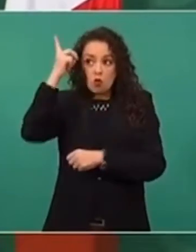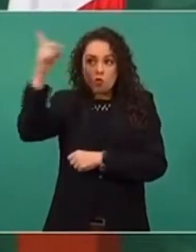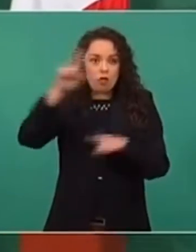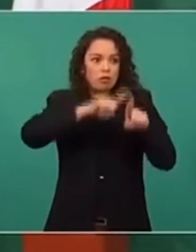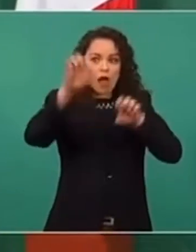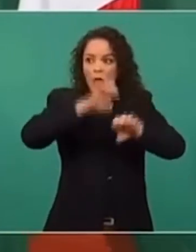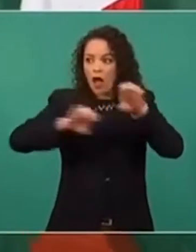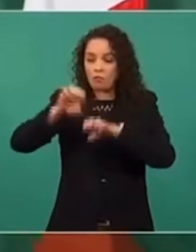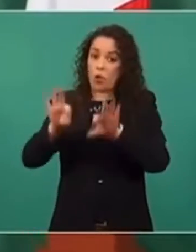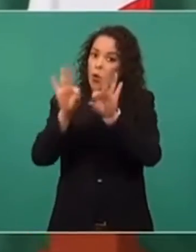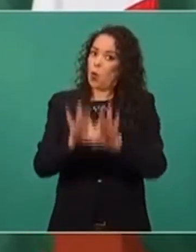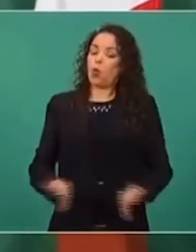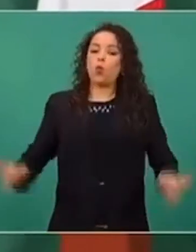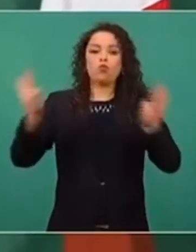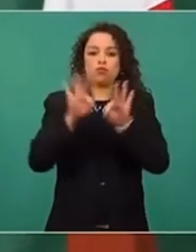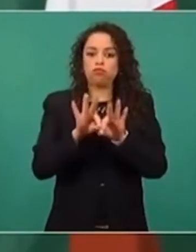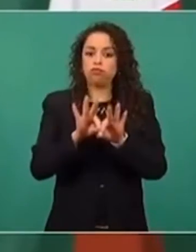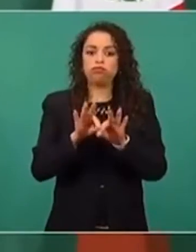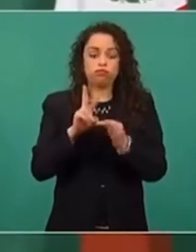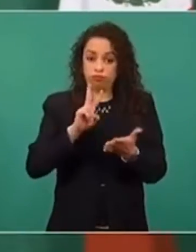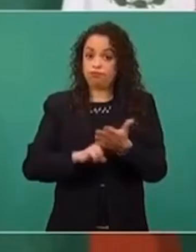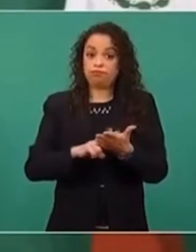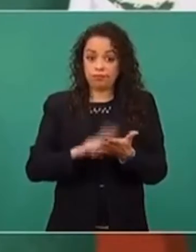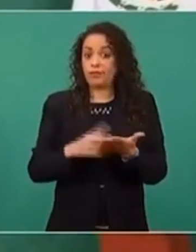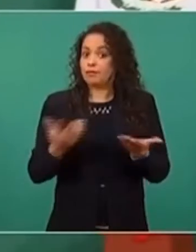institucional.